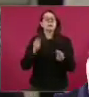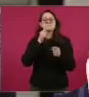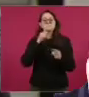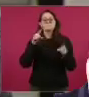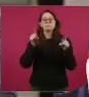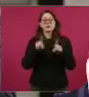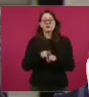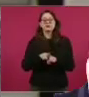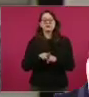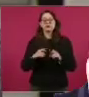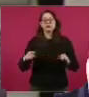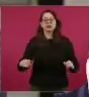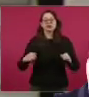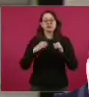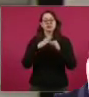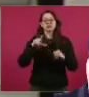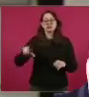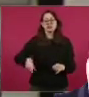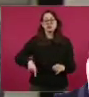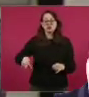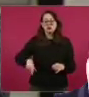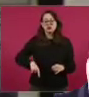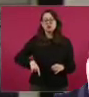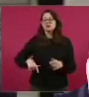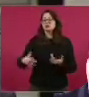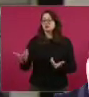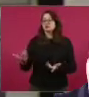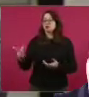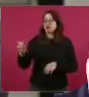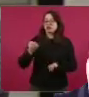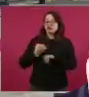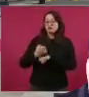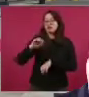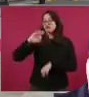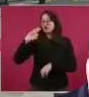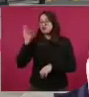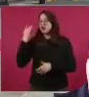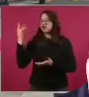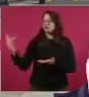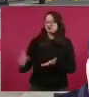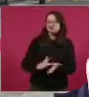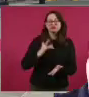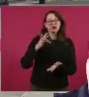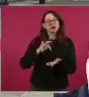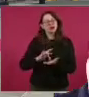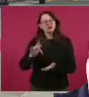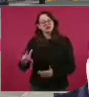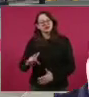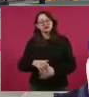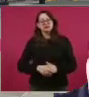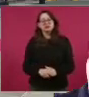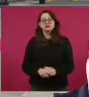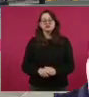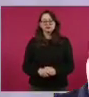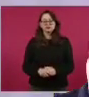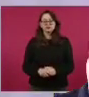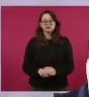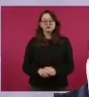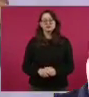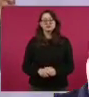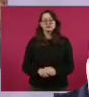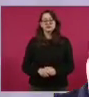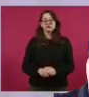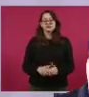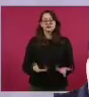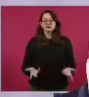recibimos de todas las instituciones estatales, así como las federales. Le agradezco bastante a los entrenadores,